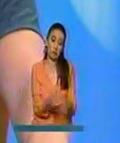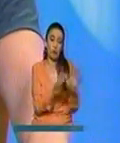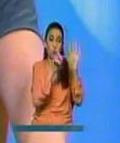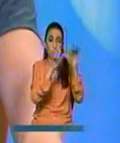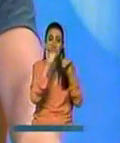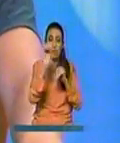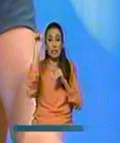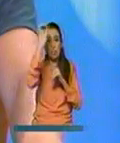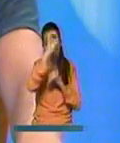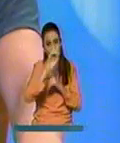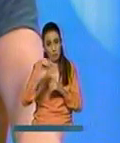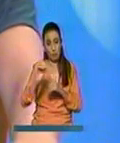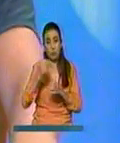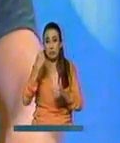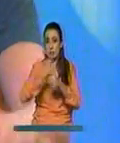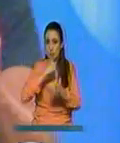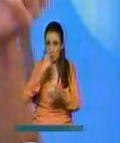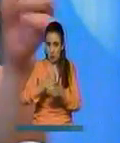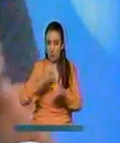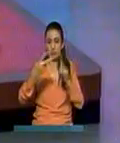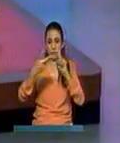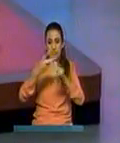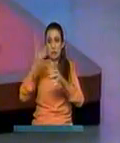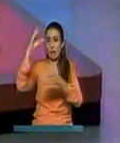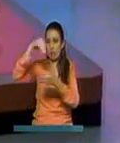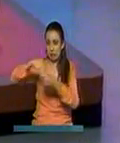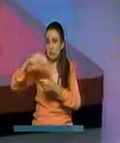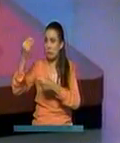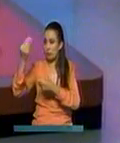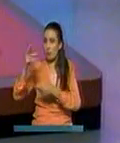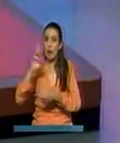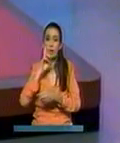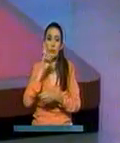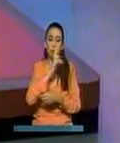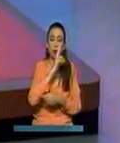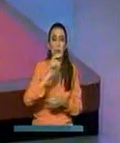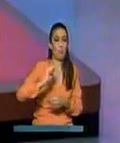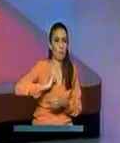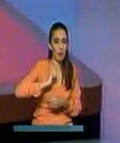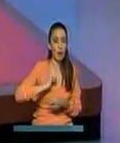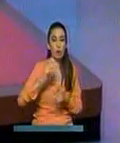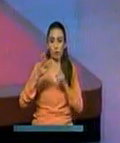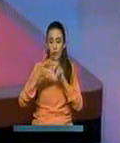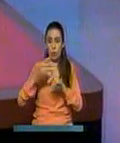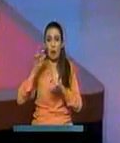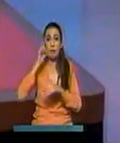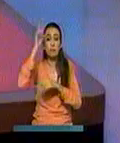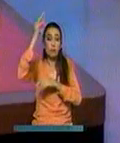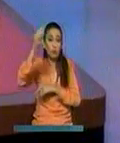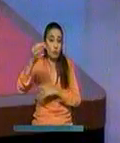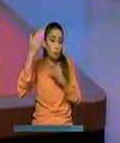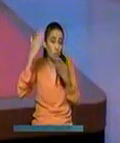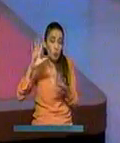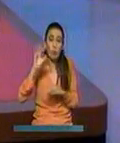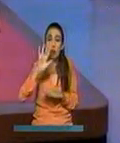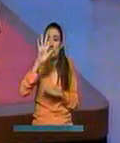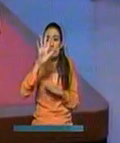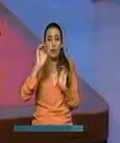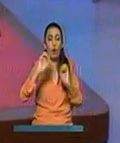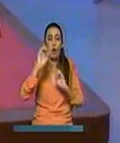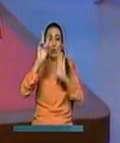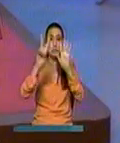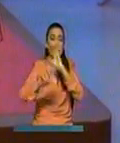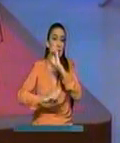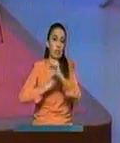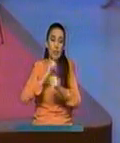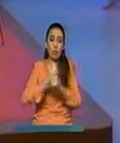60% de ese producto representa empleo, representa ganancias para el bar, para el restaurante, para el pub. Representa lo que en algún futuro, cuando pasen unos 5 o 7 años y las